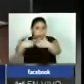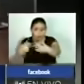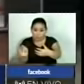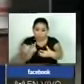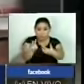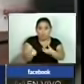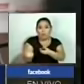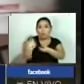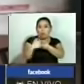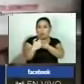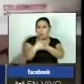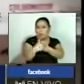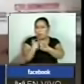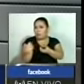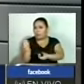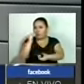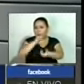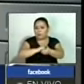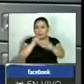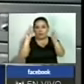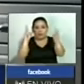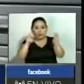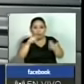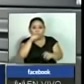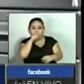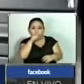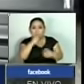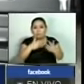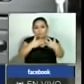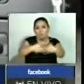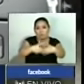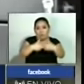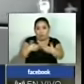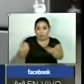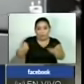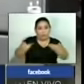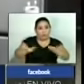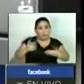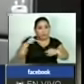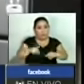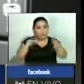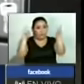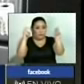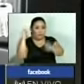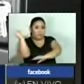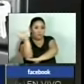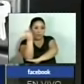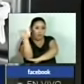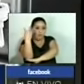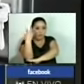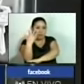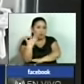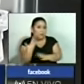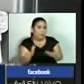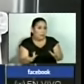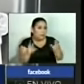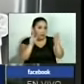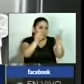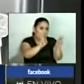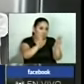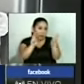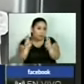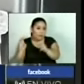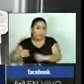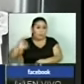suman a una red solidaria del sector privado que está brindando apoyo durante esta emergencia en que diferentes áreas pues,